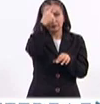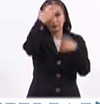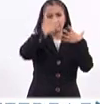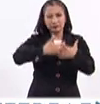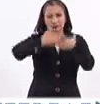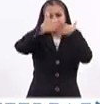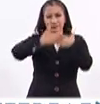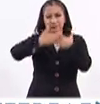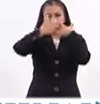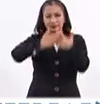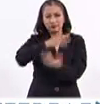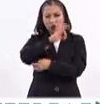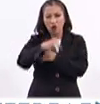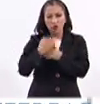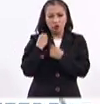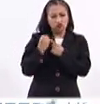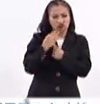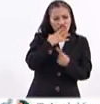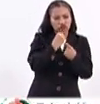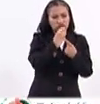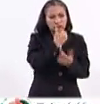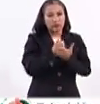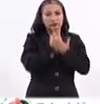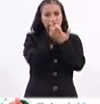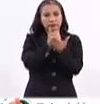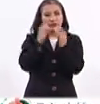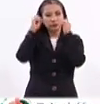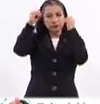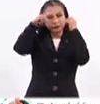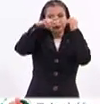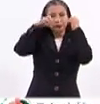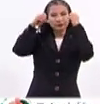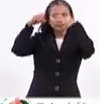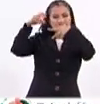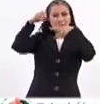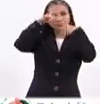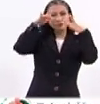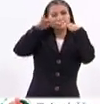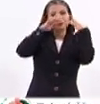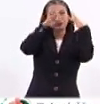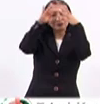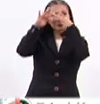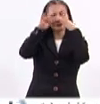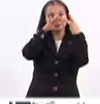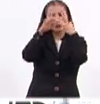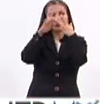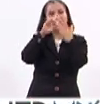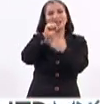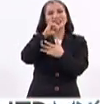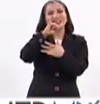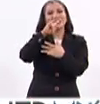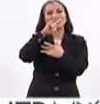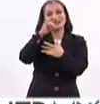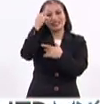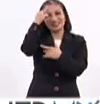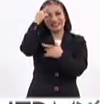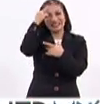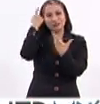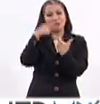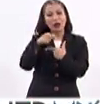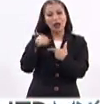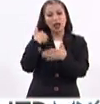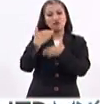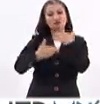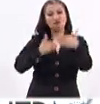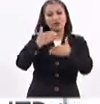que tiene el niño, toda esa estimulación ayuda a las conexiones nerviosas o las sinapsis que tiene el cerebro para